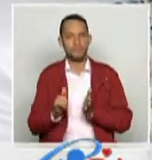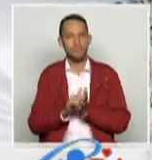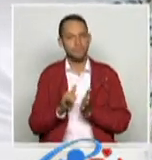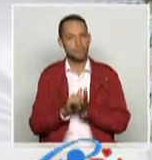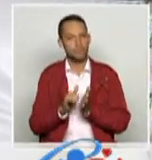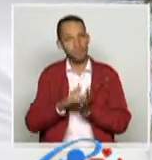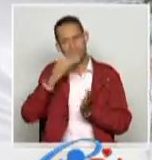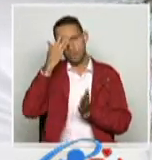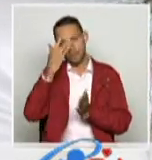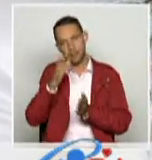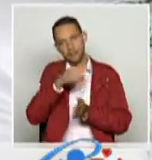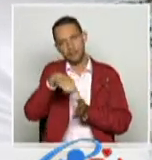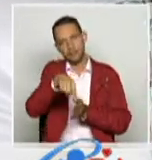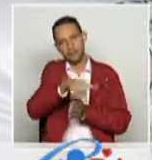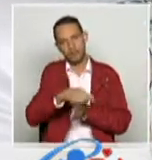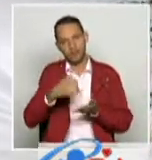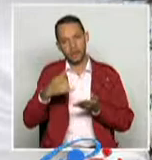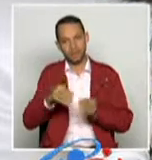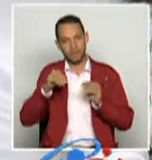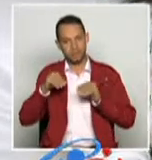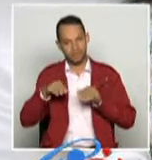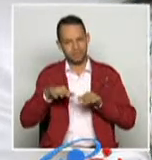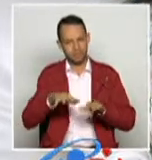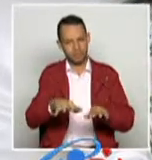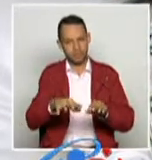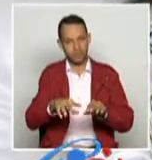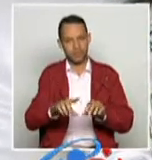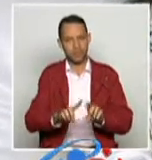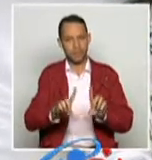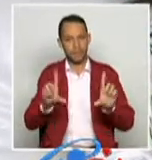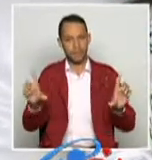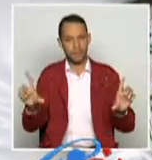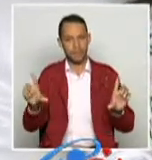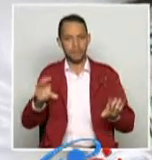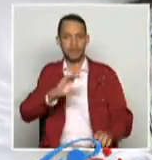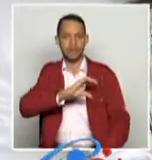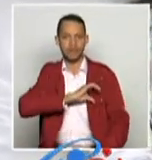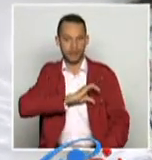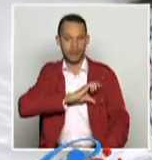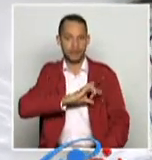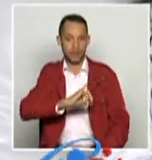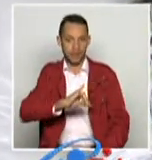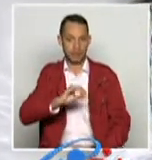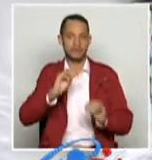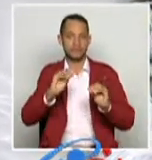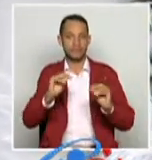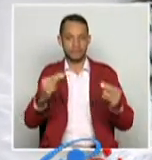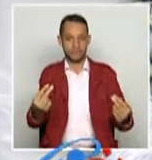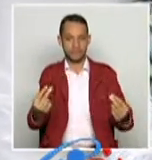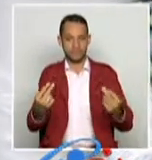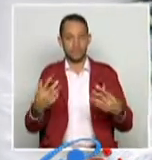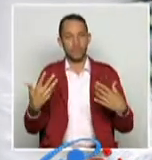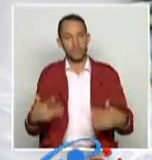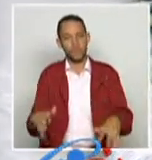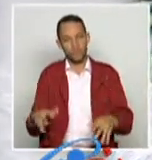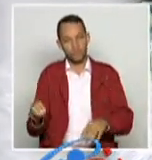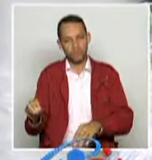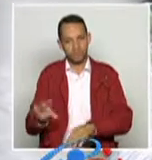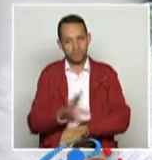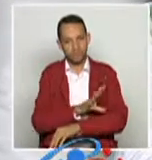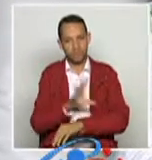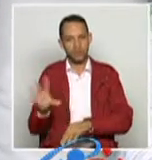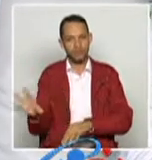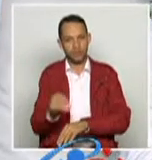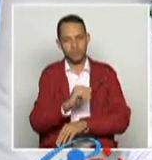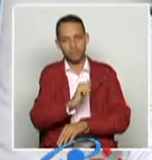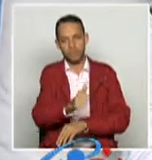este momento con esta cobertura ampliada Telepacífico sabemos que vamos a tener la posibilidad de